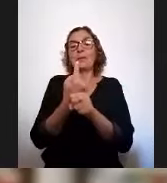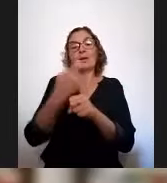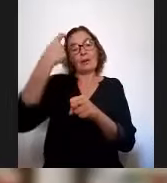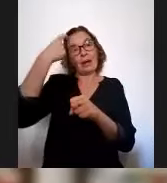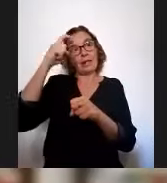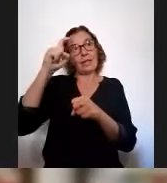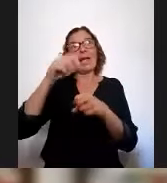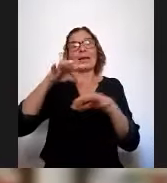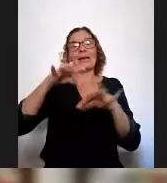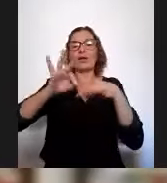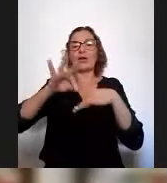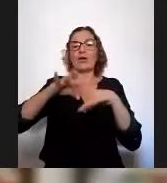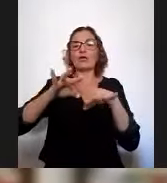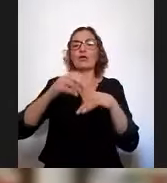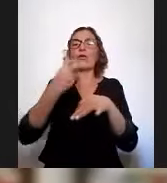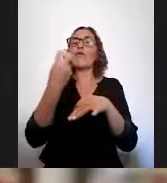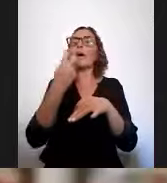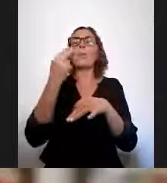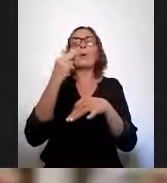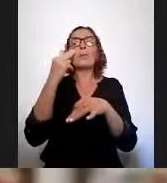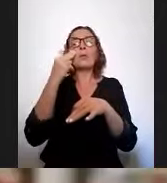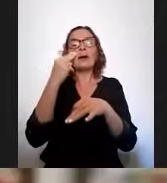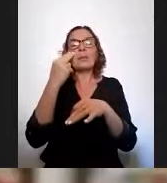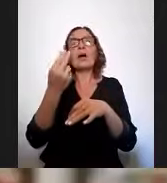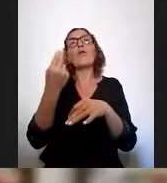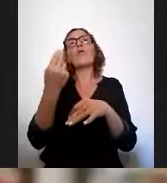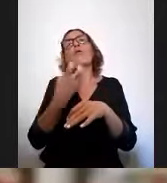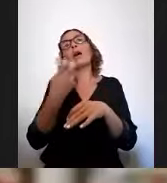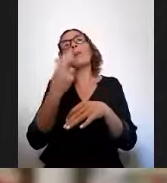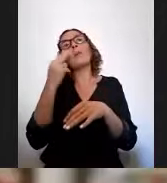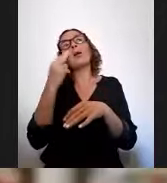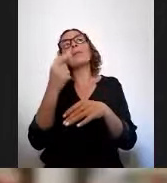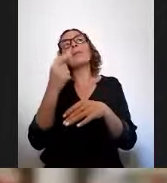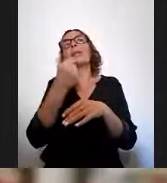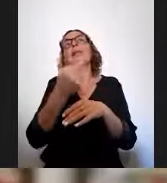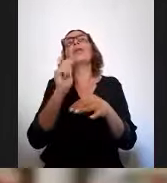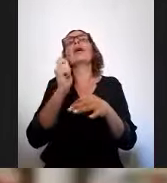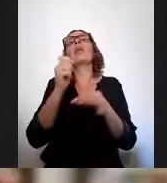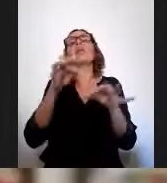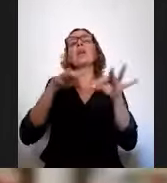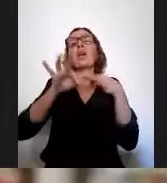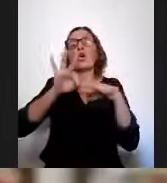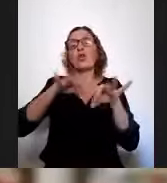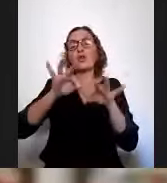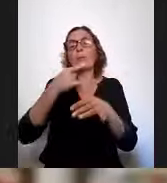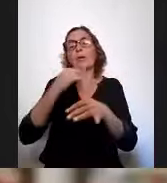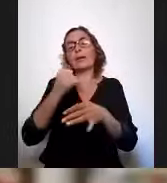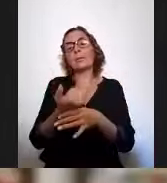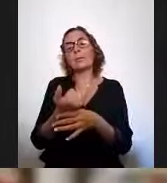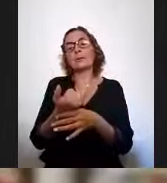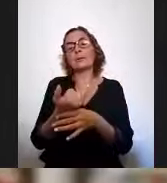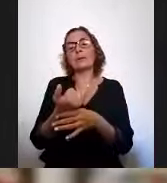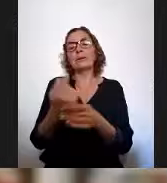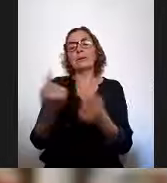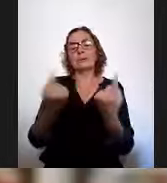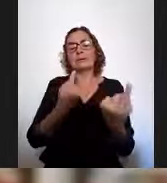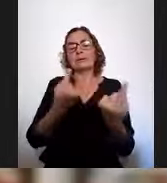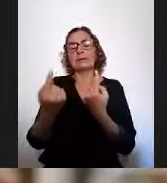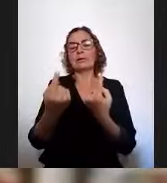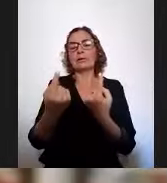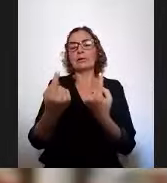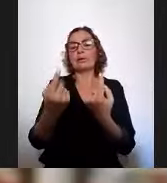negocio o buscamos el problema, o buscamos el problema y después definimos la idea del negocio. Es una interacción que lo